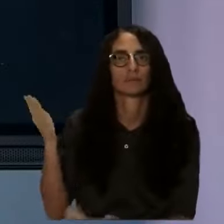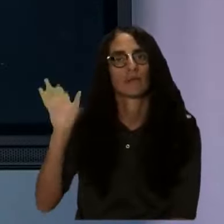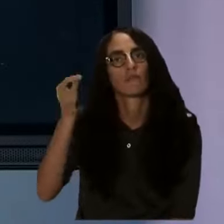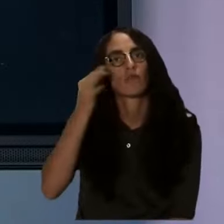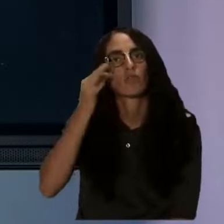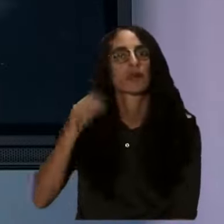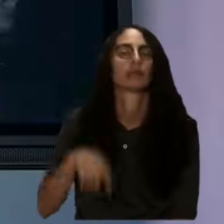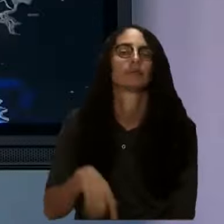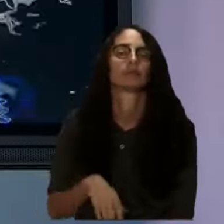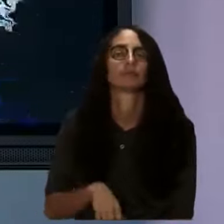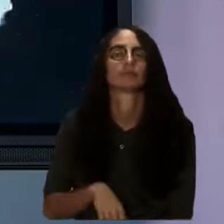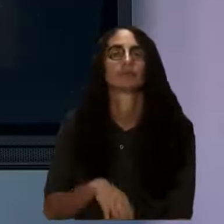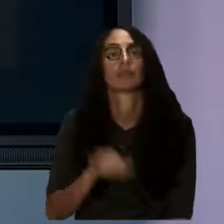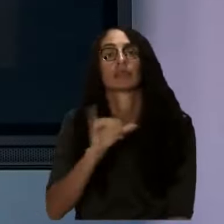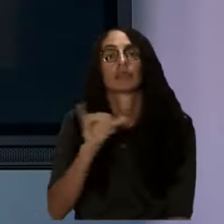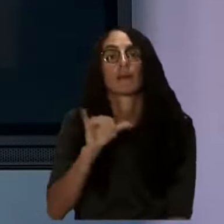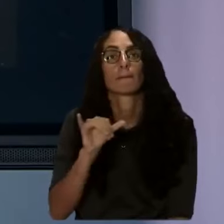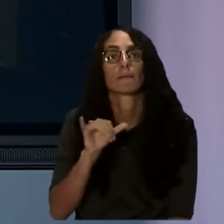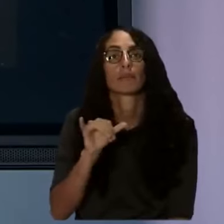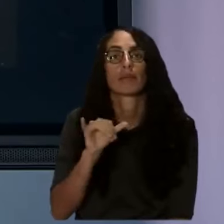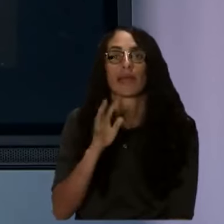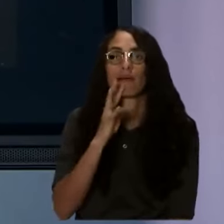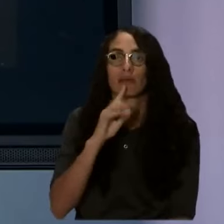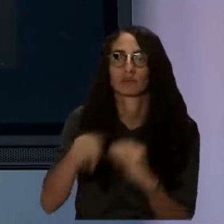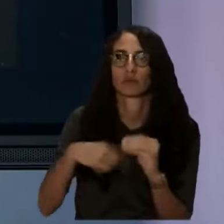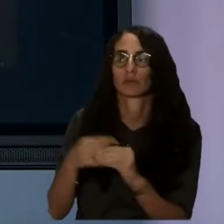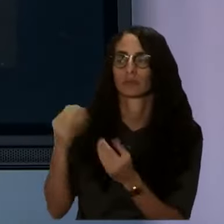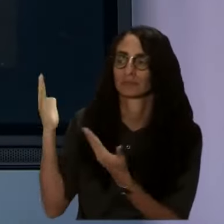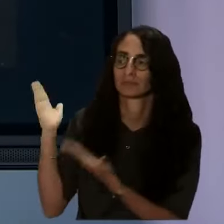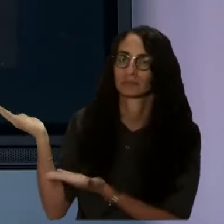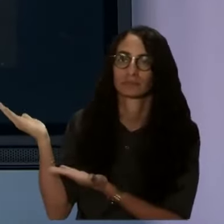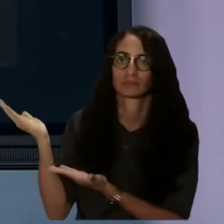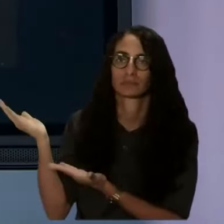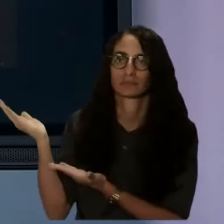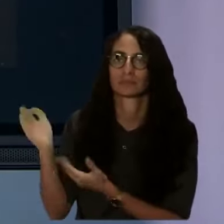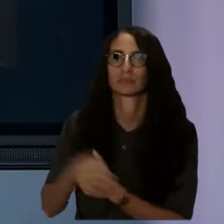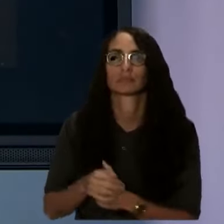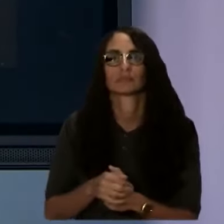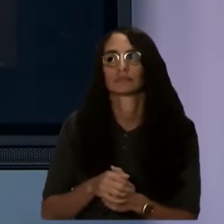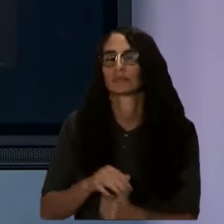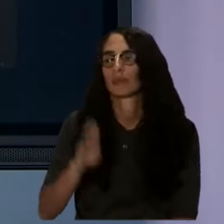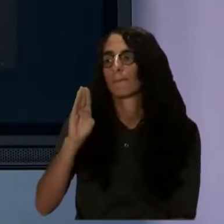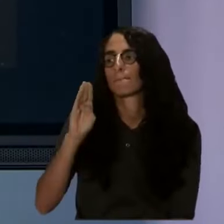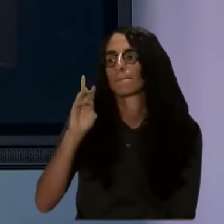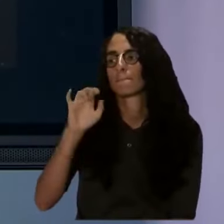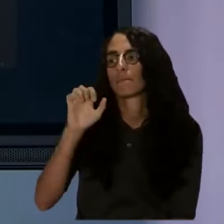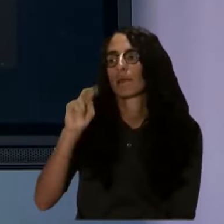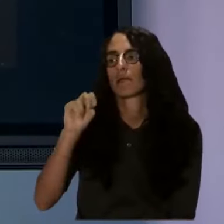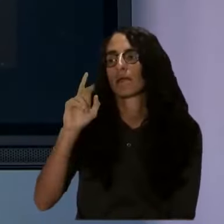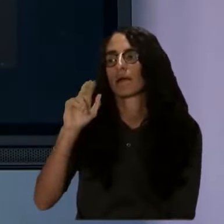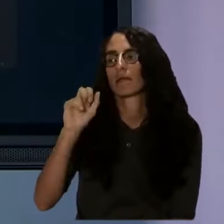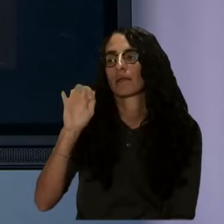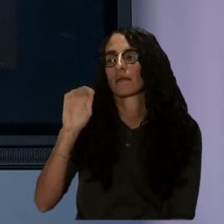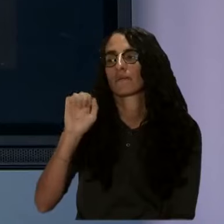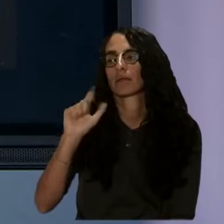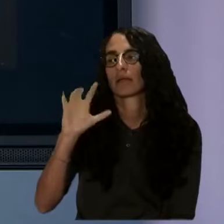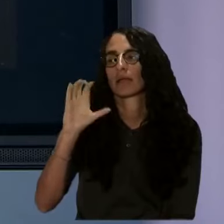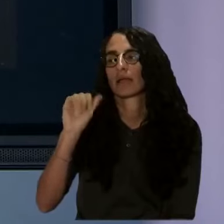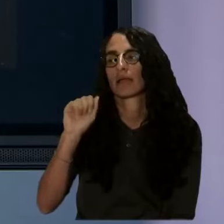aquí en Puerto Rico y voy a estar mencionando sobre este individuo que también hemos mencionado sobre él se llama Brian Rafael castelo